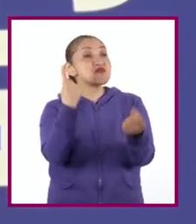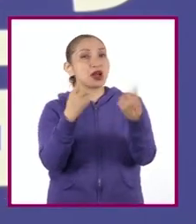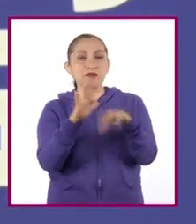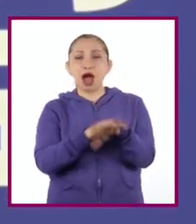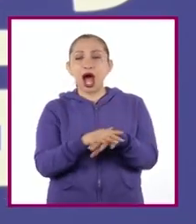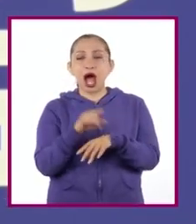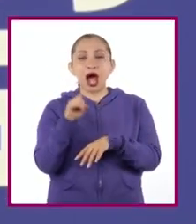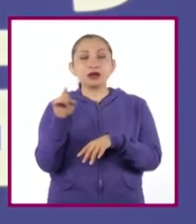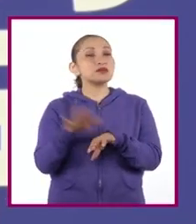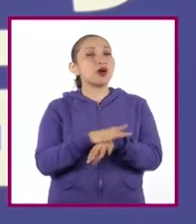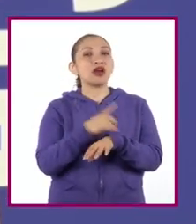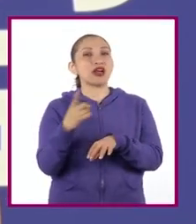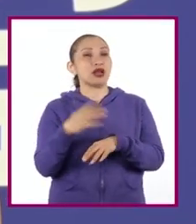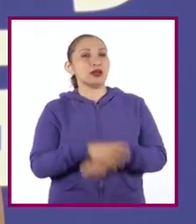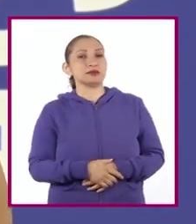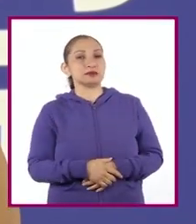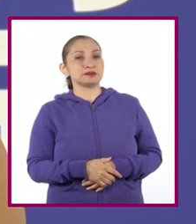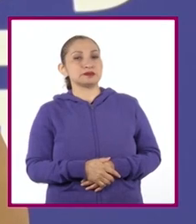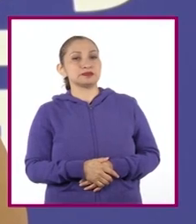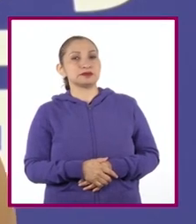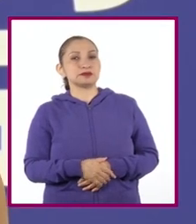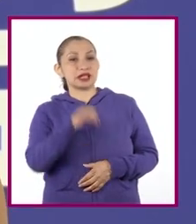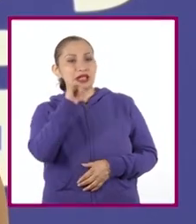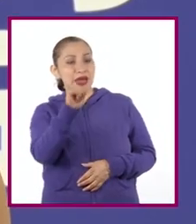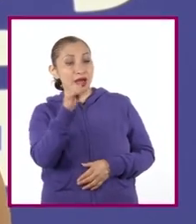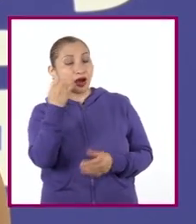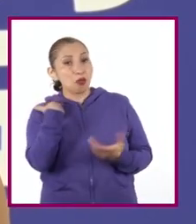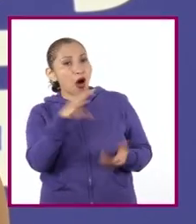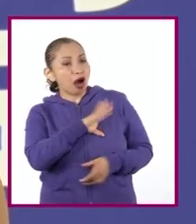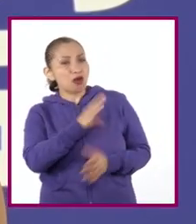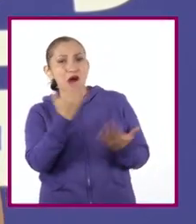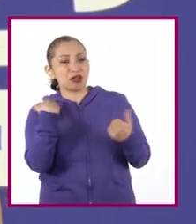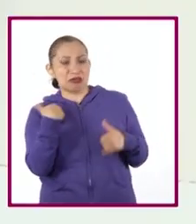especial porque no le tenían ningún aprecio.